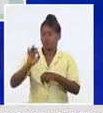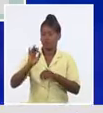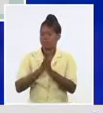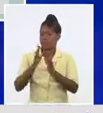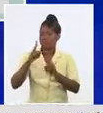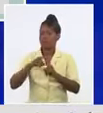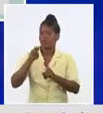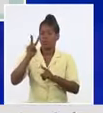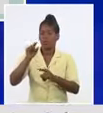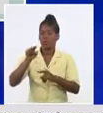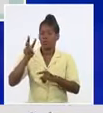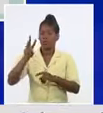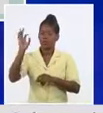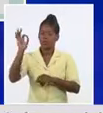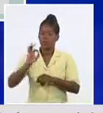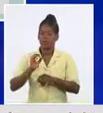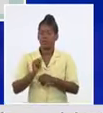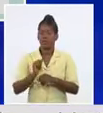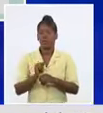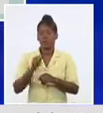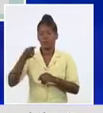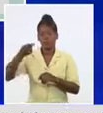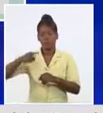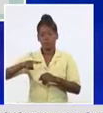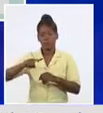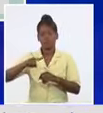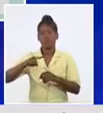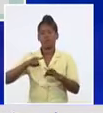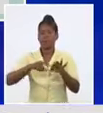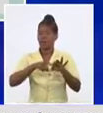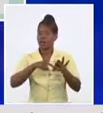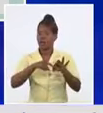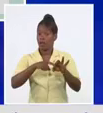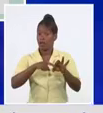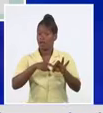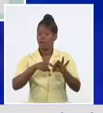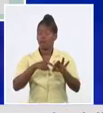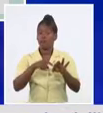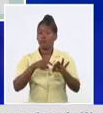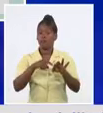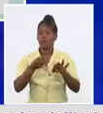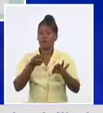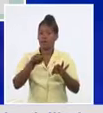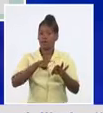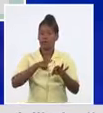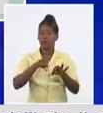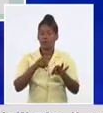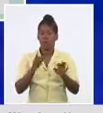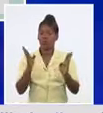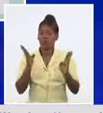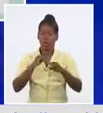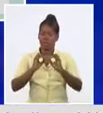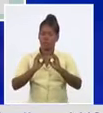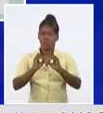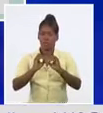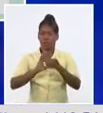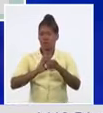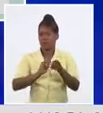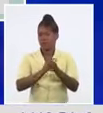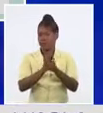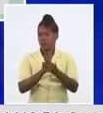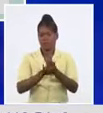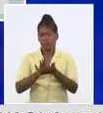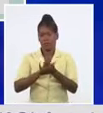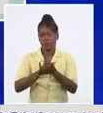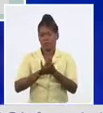el 2,3%, y el municipio especial Isla de la Juventud, que ayer no diagnosticó casos de COVID-19.